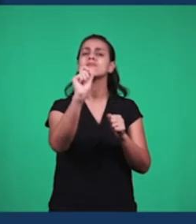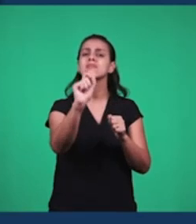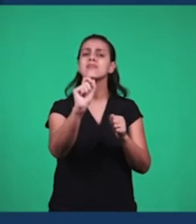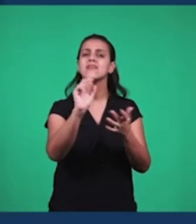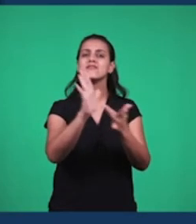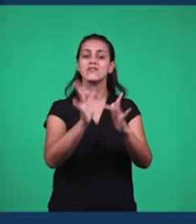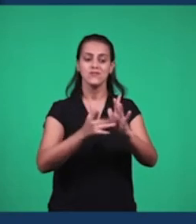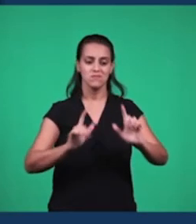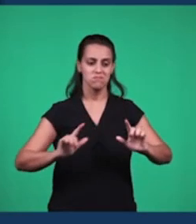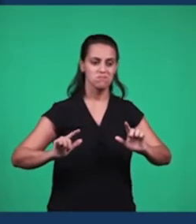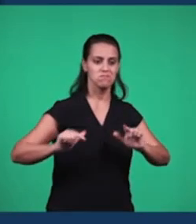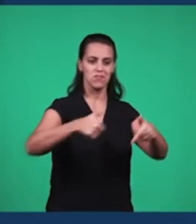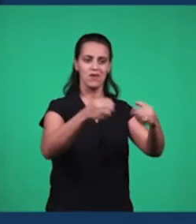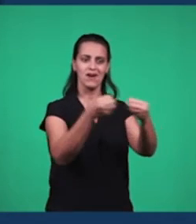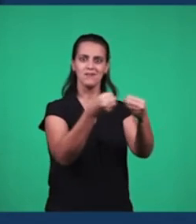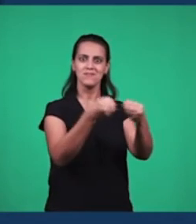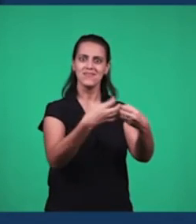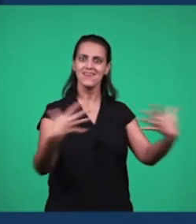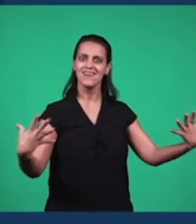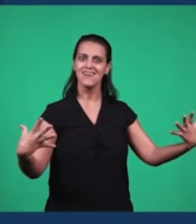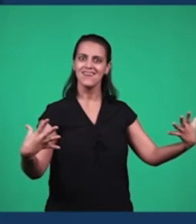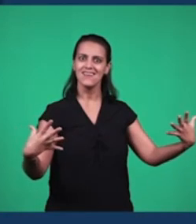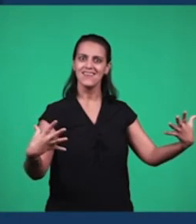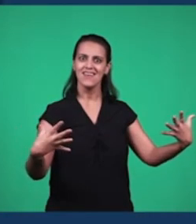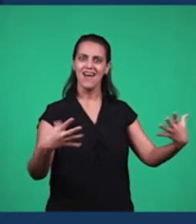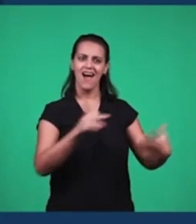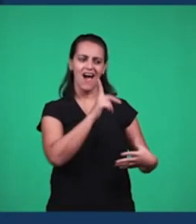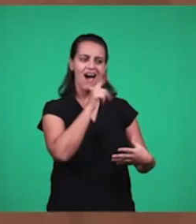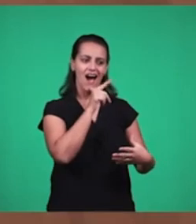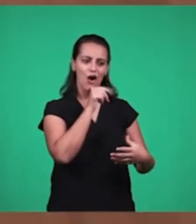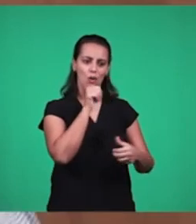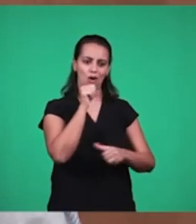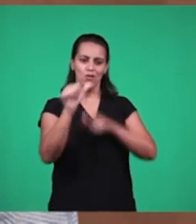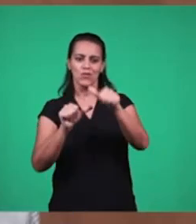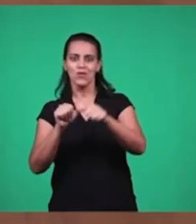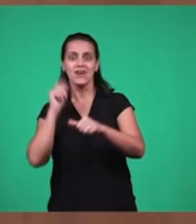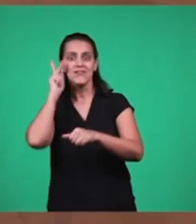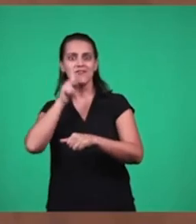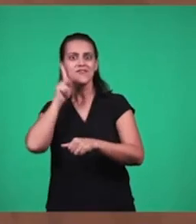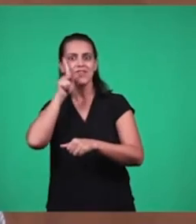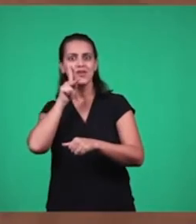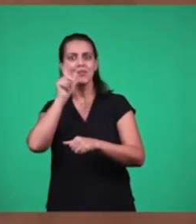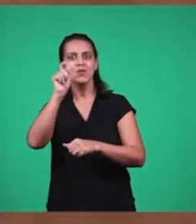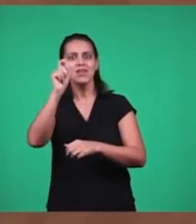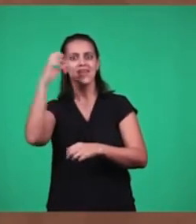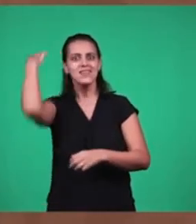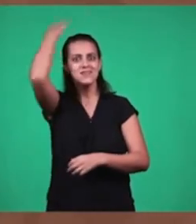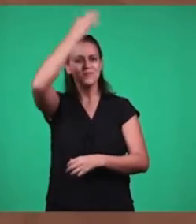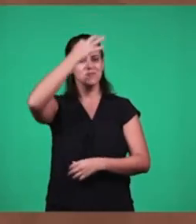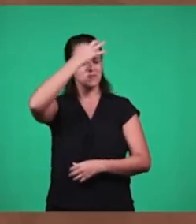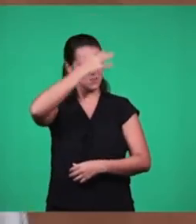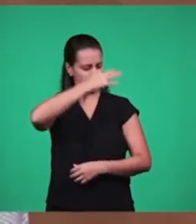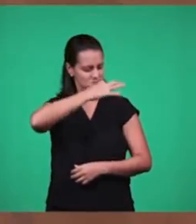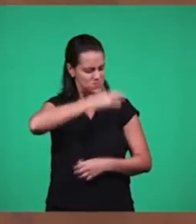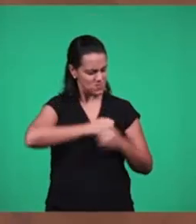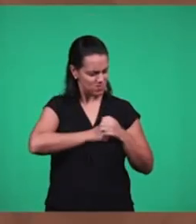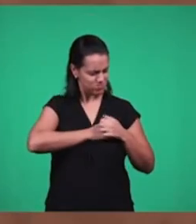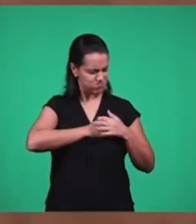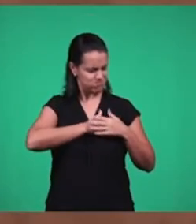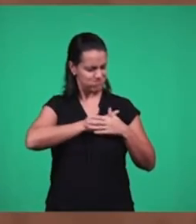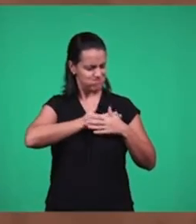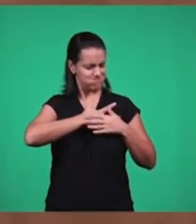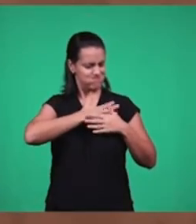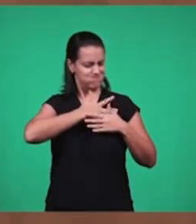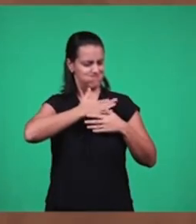milagro. Como transformó el agua en vino, transforma la vida del hombre para libertar, para llenar con el